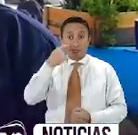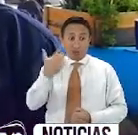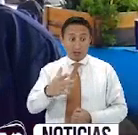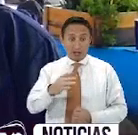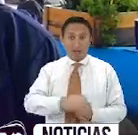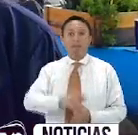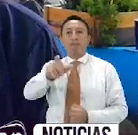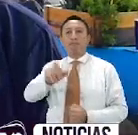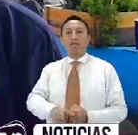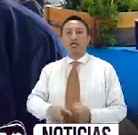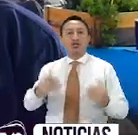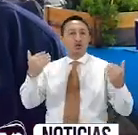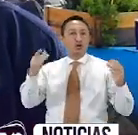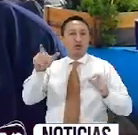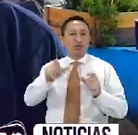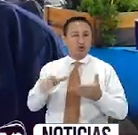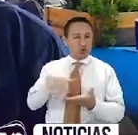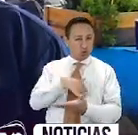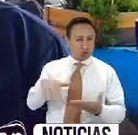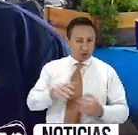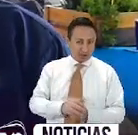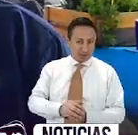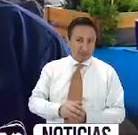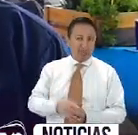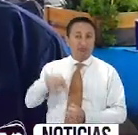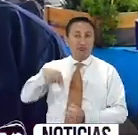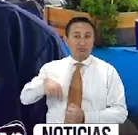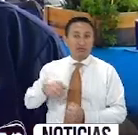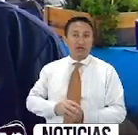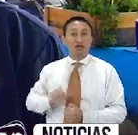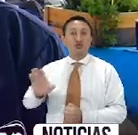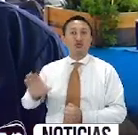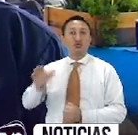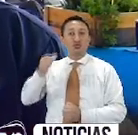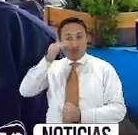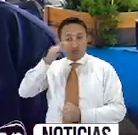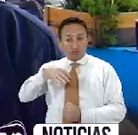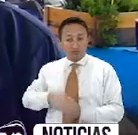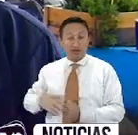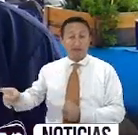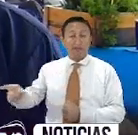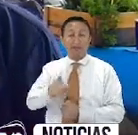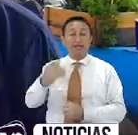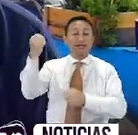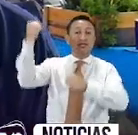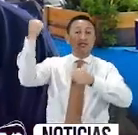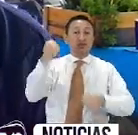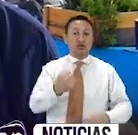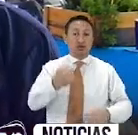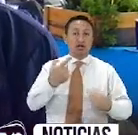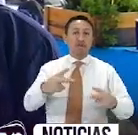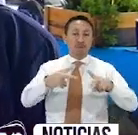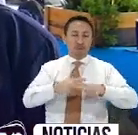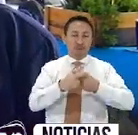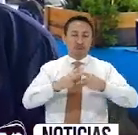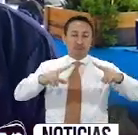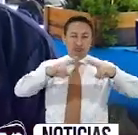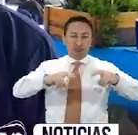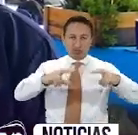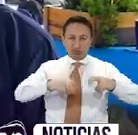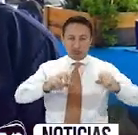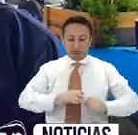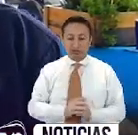alguna persona con alguna sospecha, se envía pues a Solca para que sea ya investigada y se haga